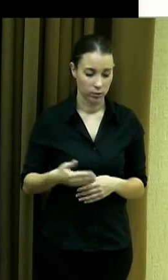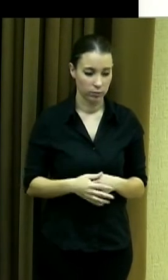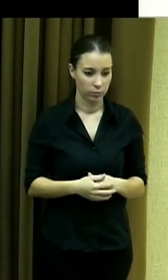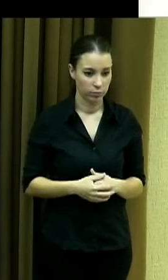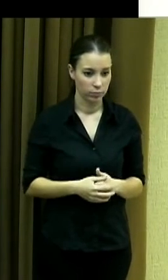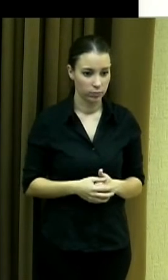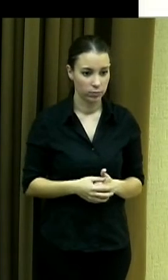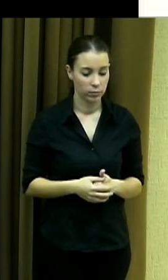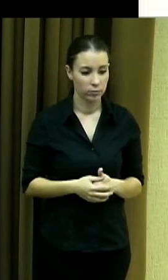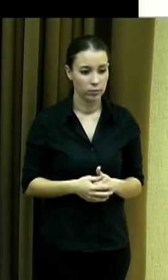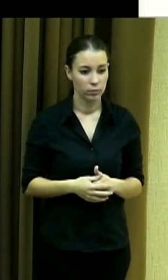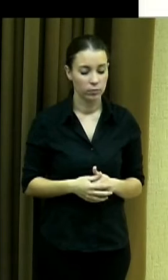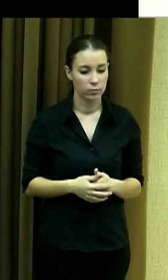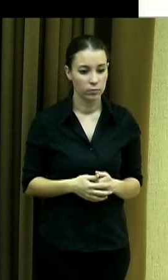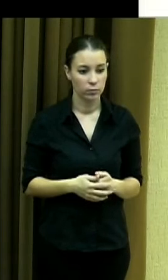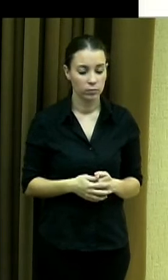el